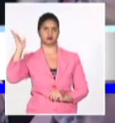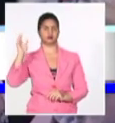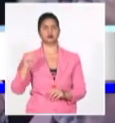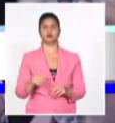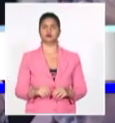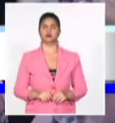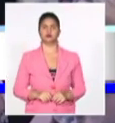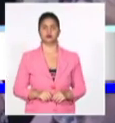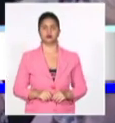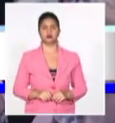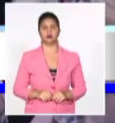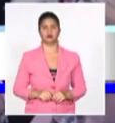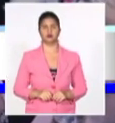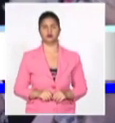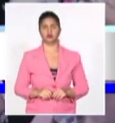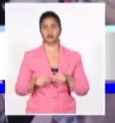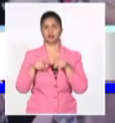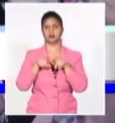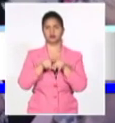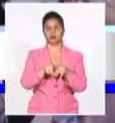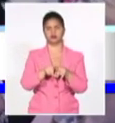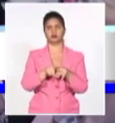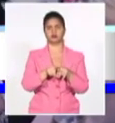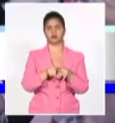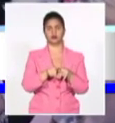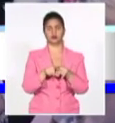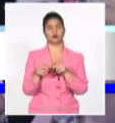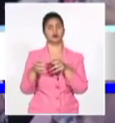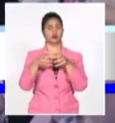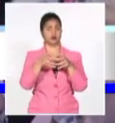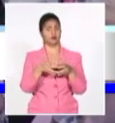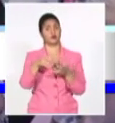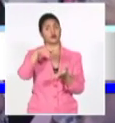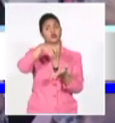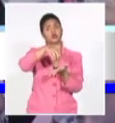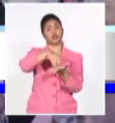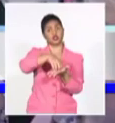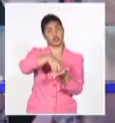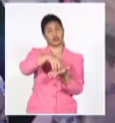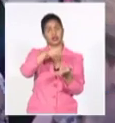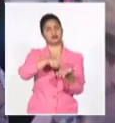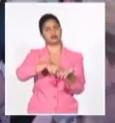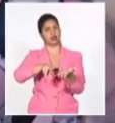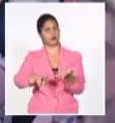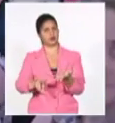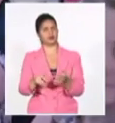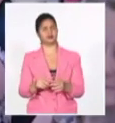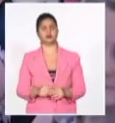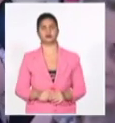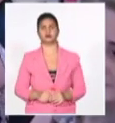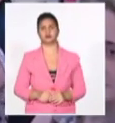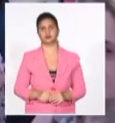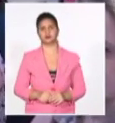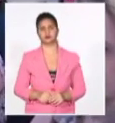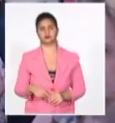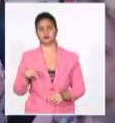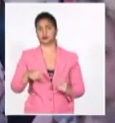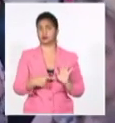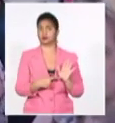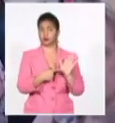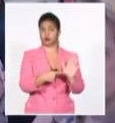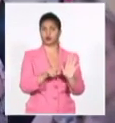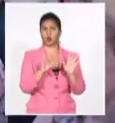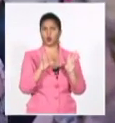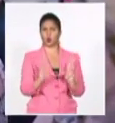a los integrantes del Consejo Energético de la Central Provincia. Esto no ha demostrado cuántas reservas tenemos.